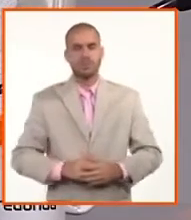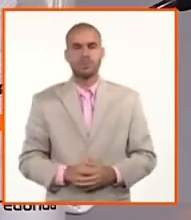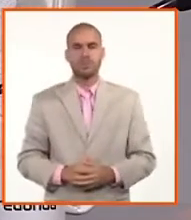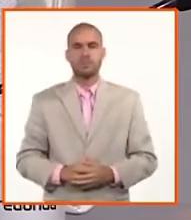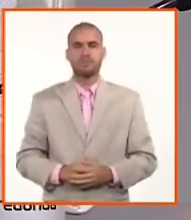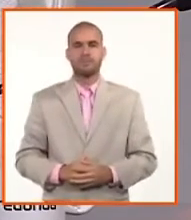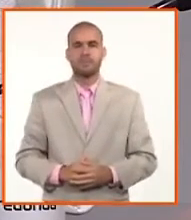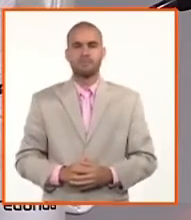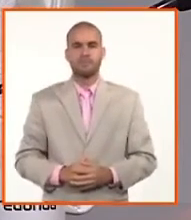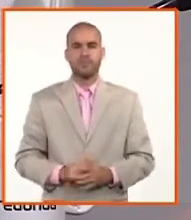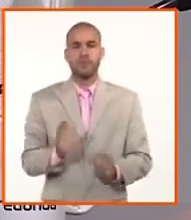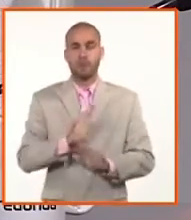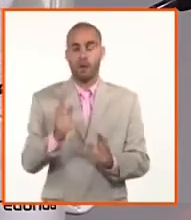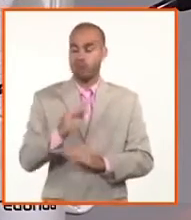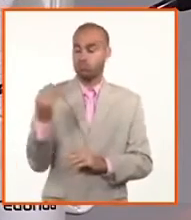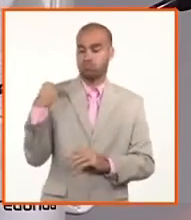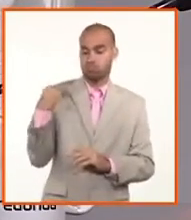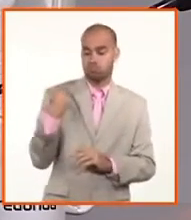nos hacían la convocatoria,